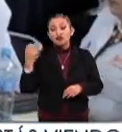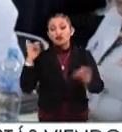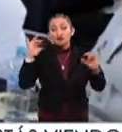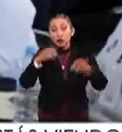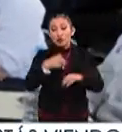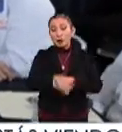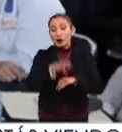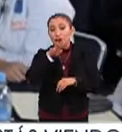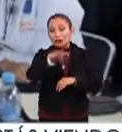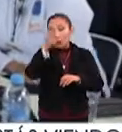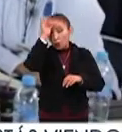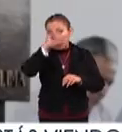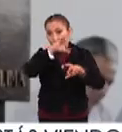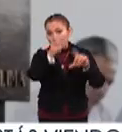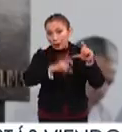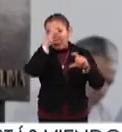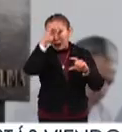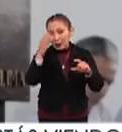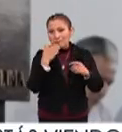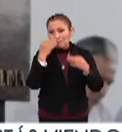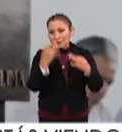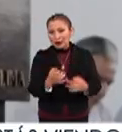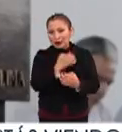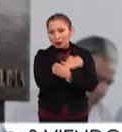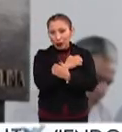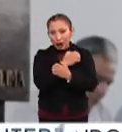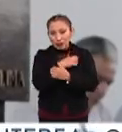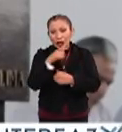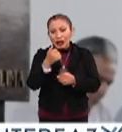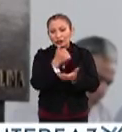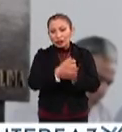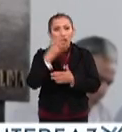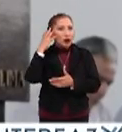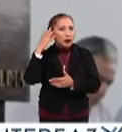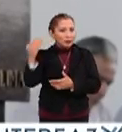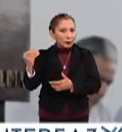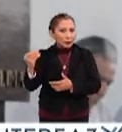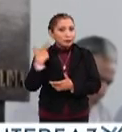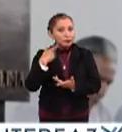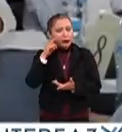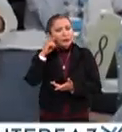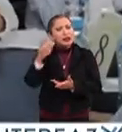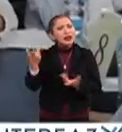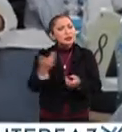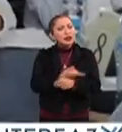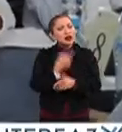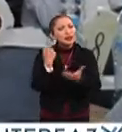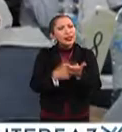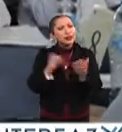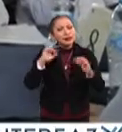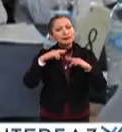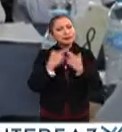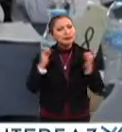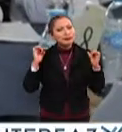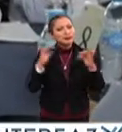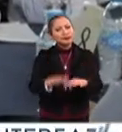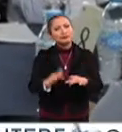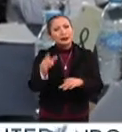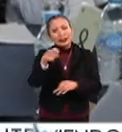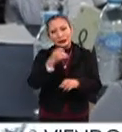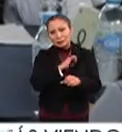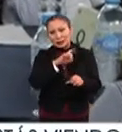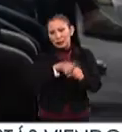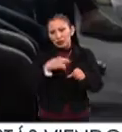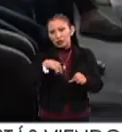número 19 del Acuerdo Nacional para el Bienestar de la Educación en la ciudad de Colima. No te pierdas los detalles de lo acontecido en la